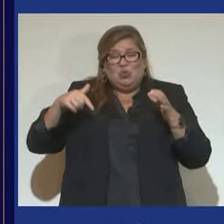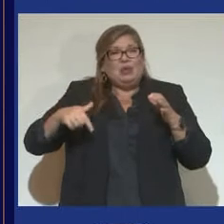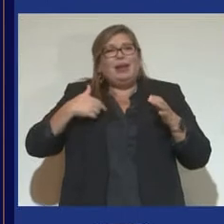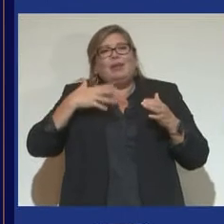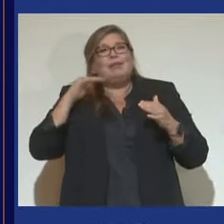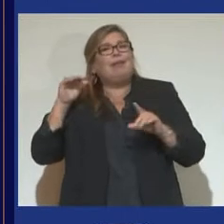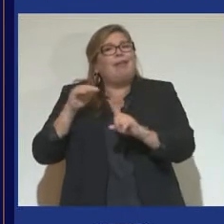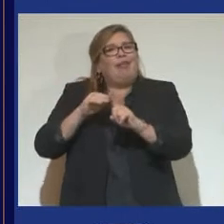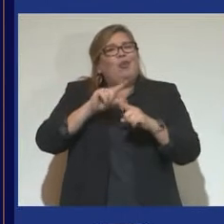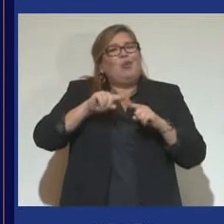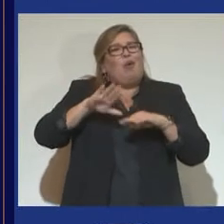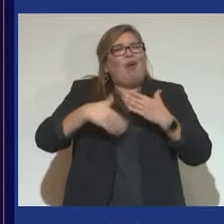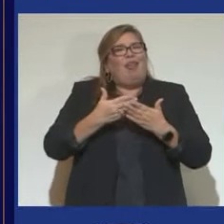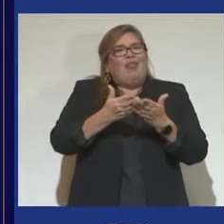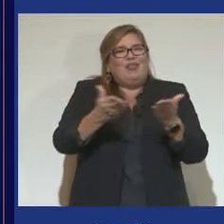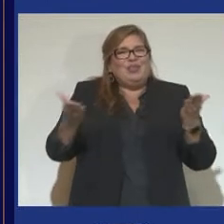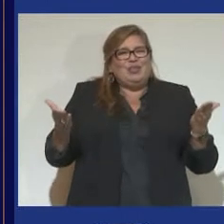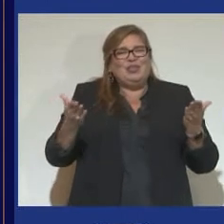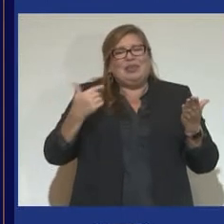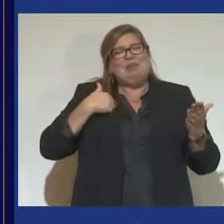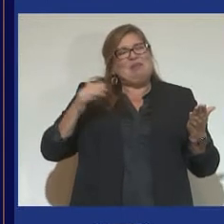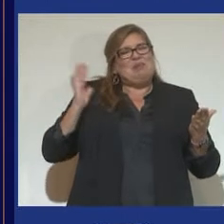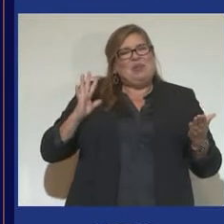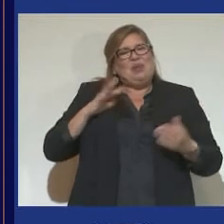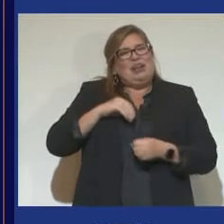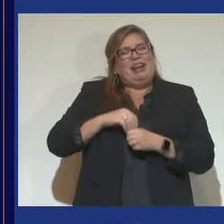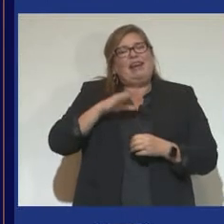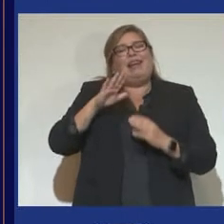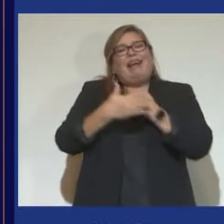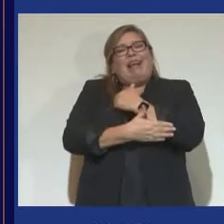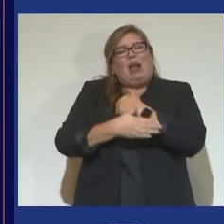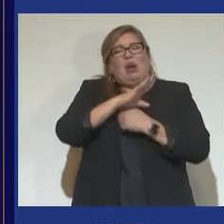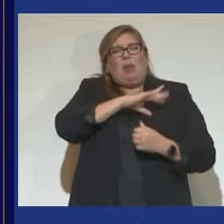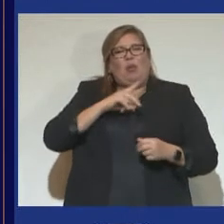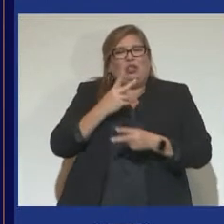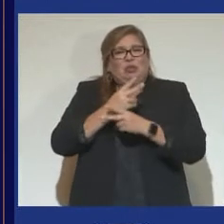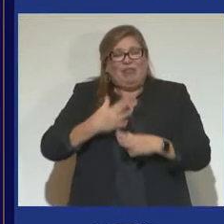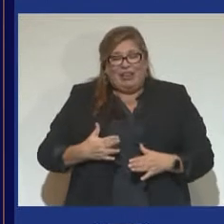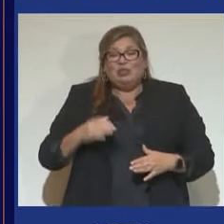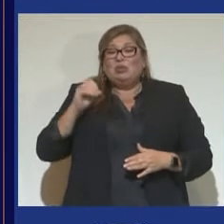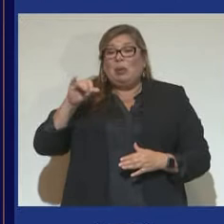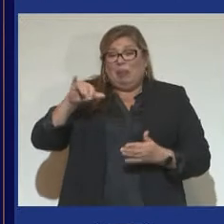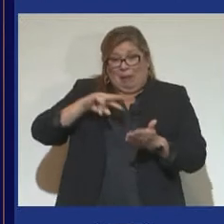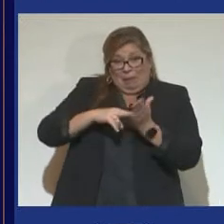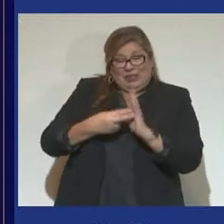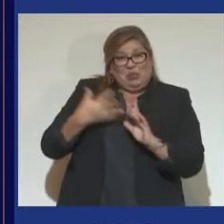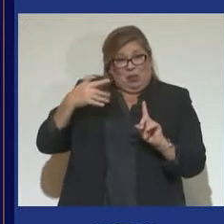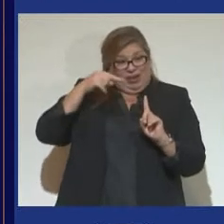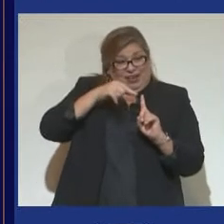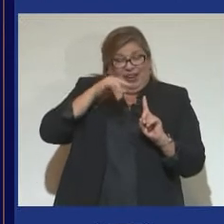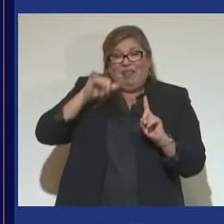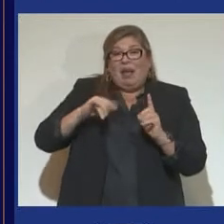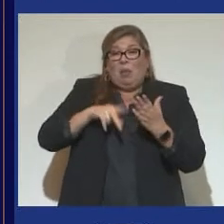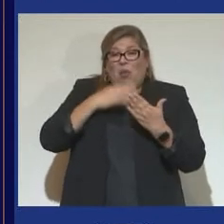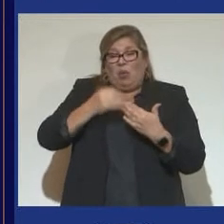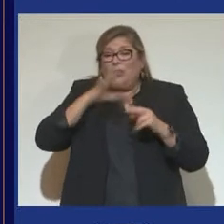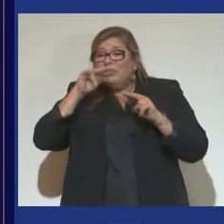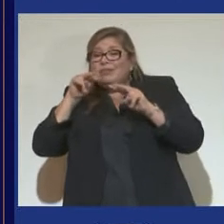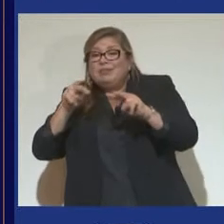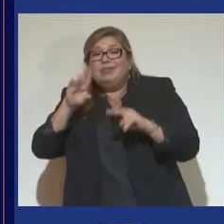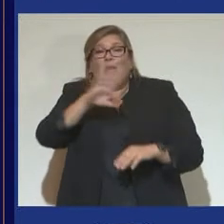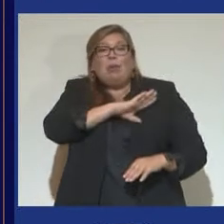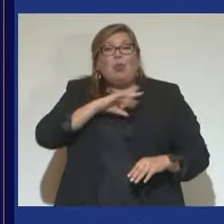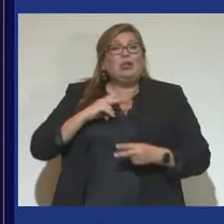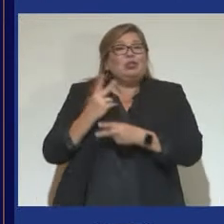esto lo hemos aclarado con mis amigos yo había sido miembro de la junta de supervisores del condado esto es